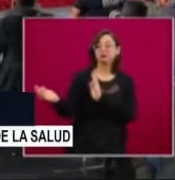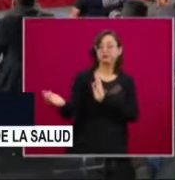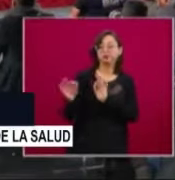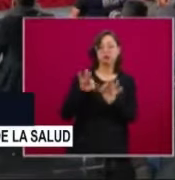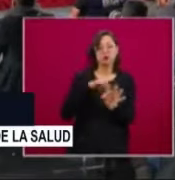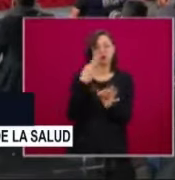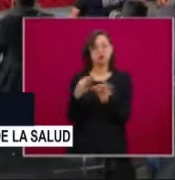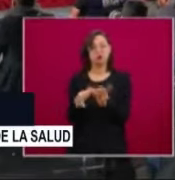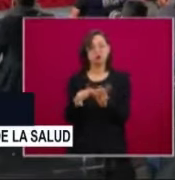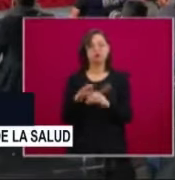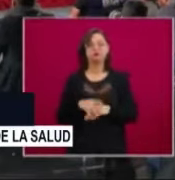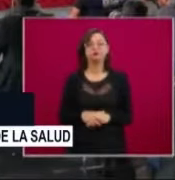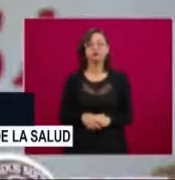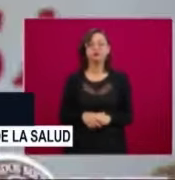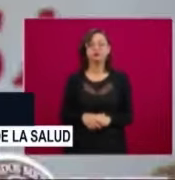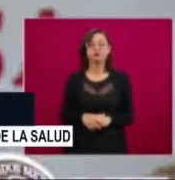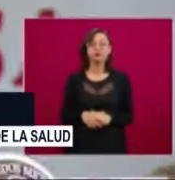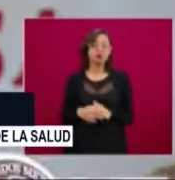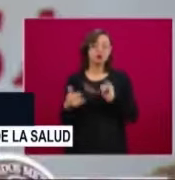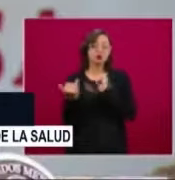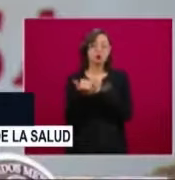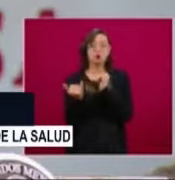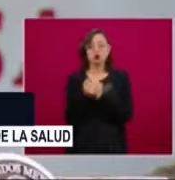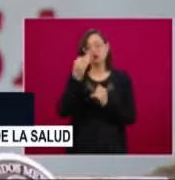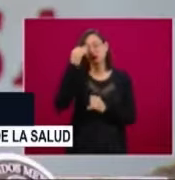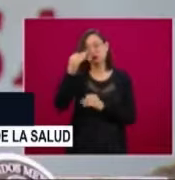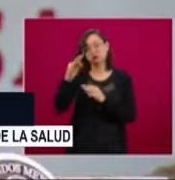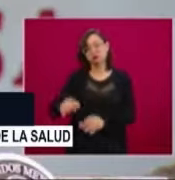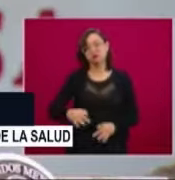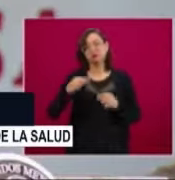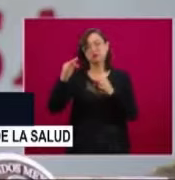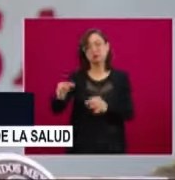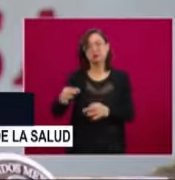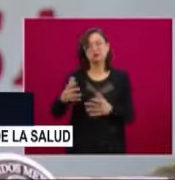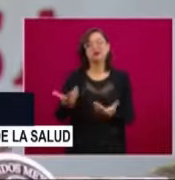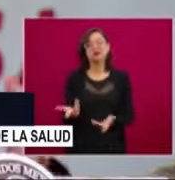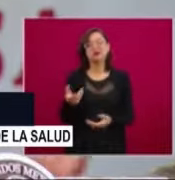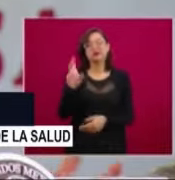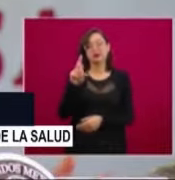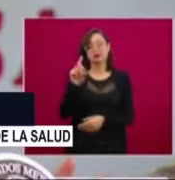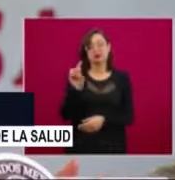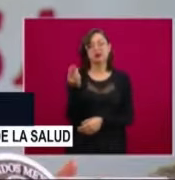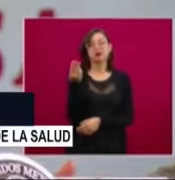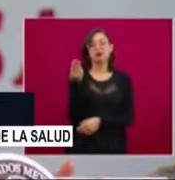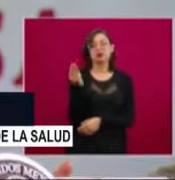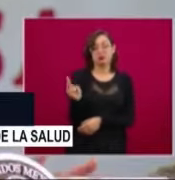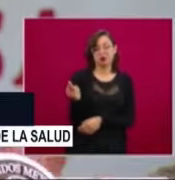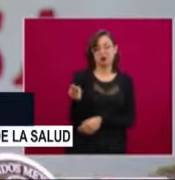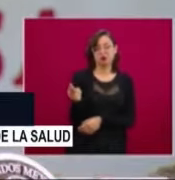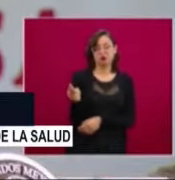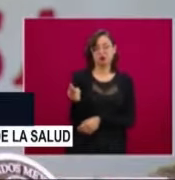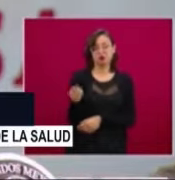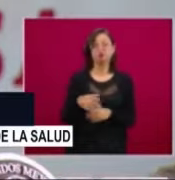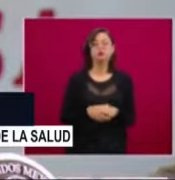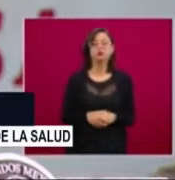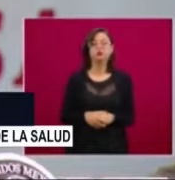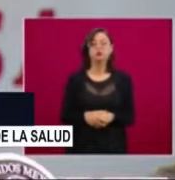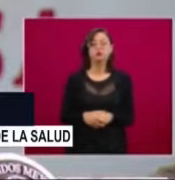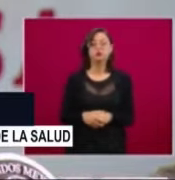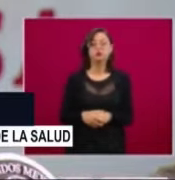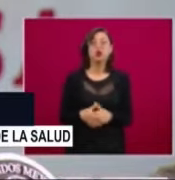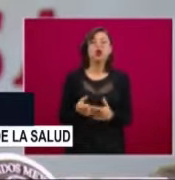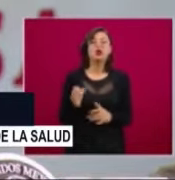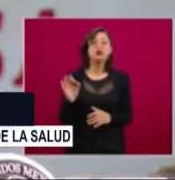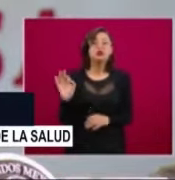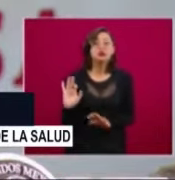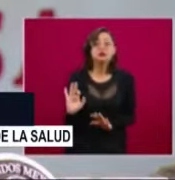un elemento de prueba que nos lleve a cambiar las medidas de tratamiento de esta enfermedad es decir no se va a resolver el problema